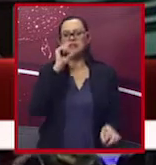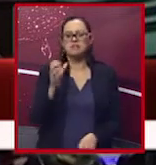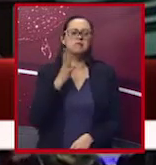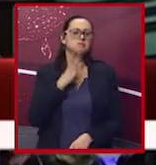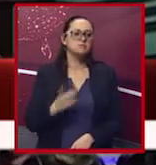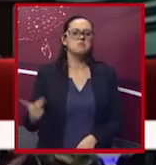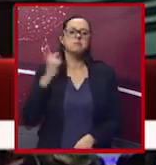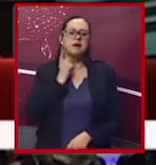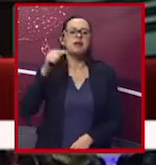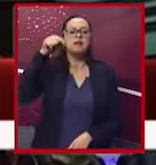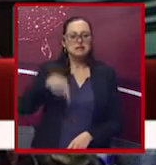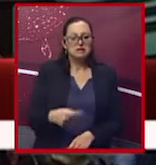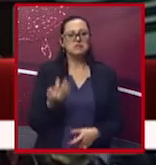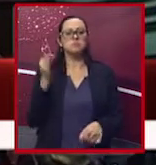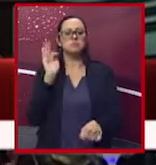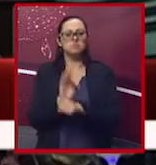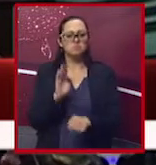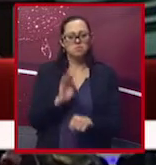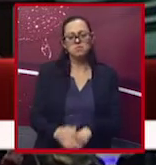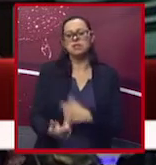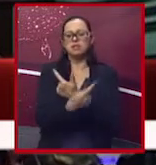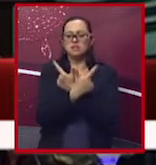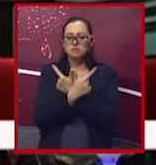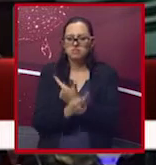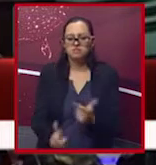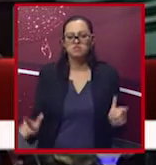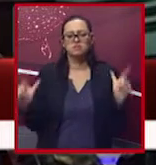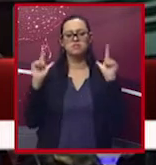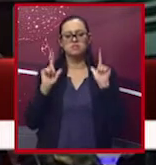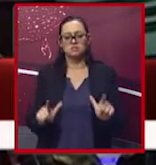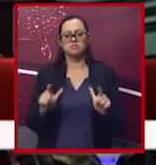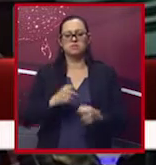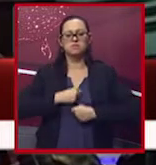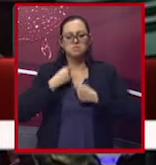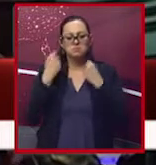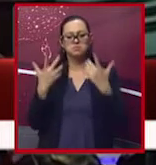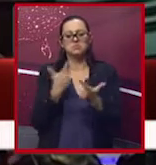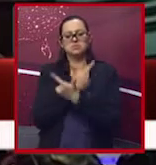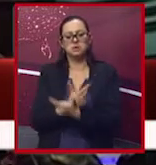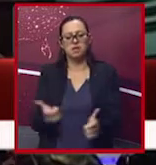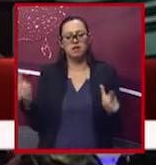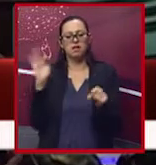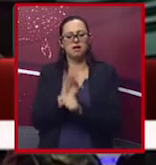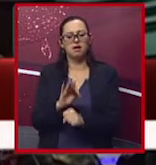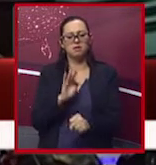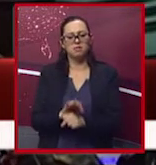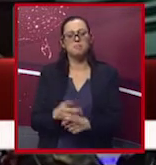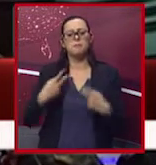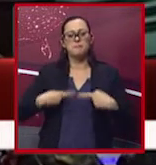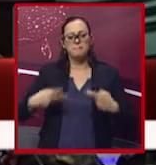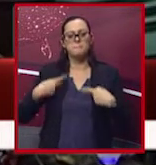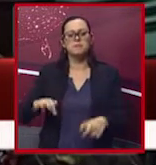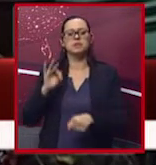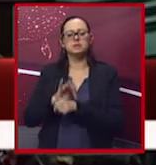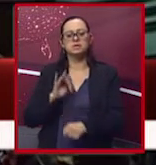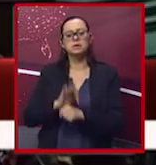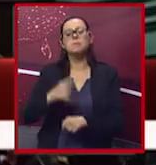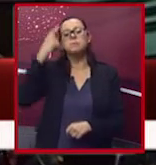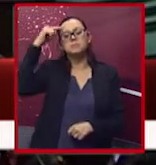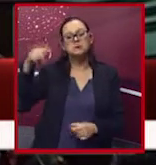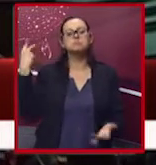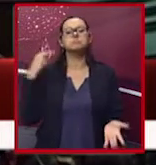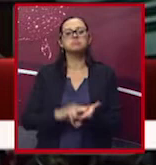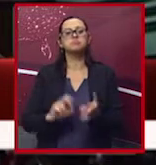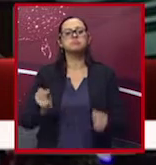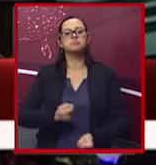va a ser un refugio de la libertad de expresión. Va a ser un refugio de los ciudadanos para venirse a expresar y